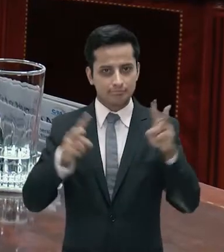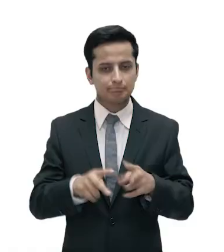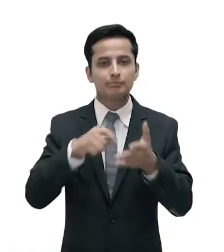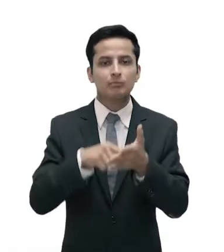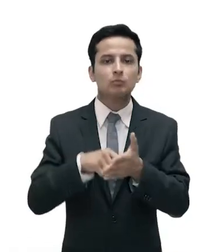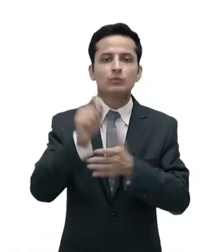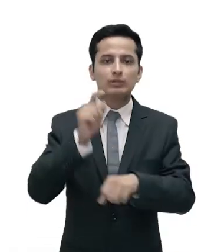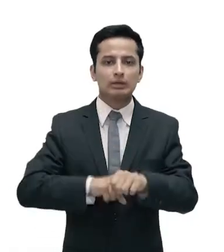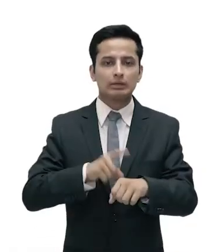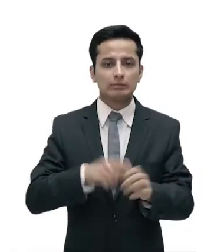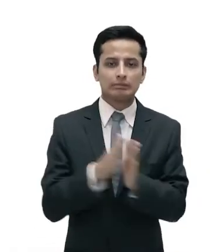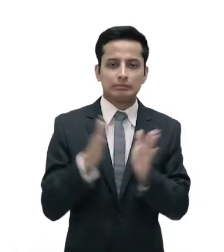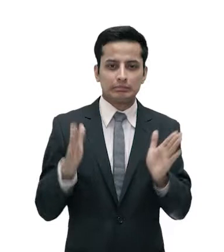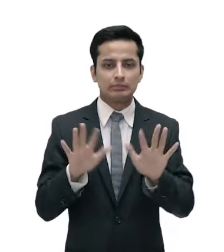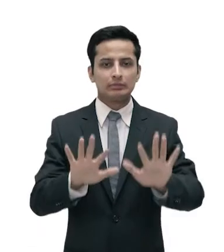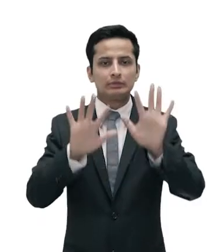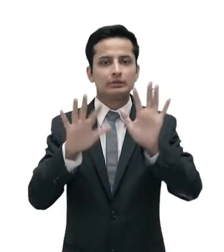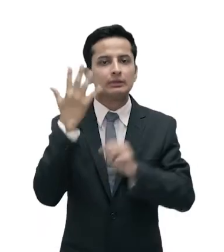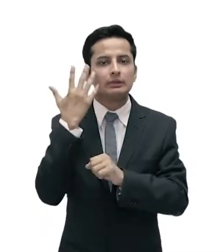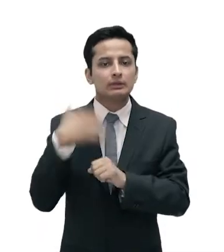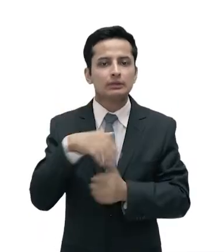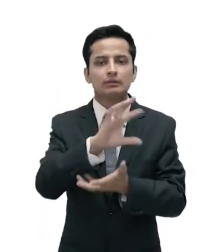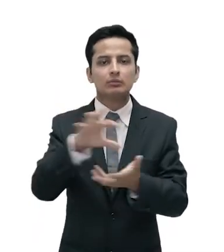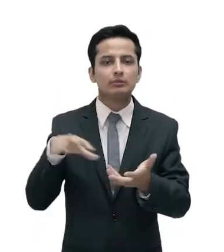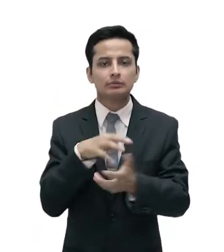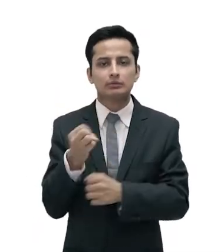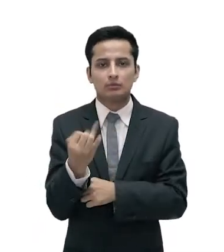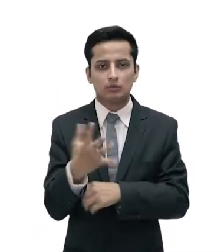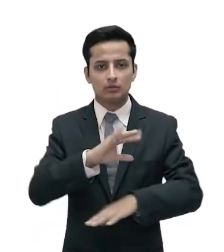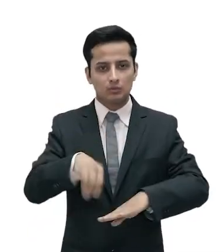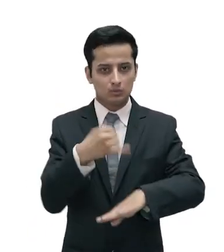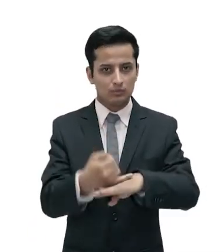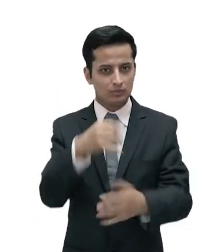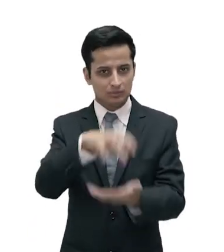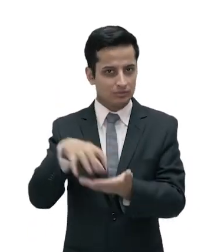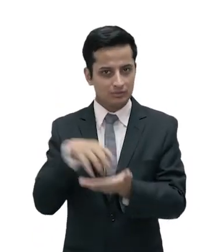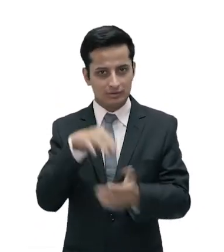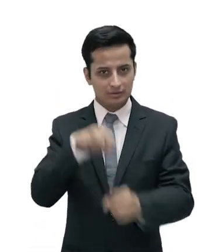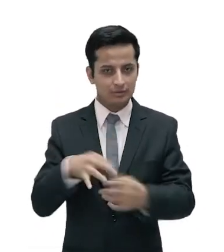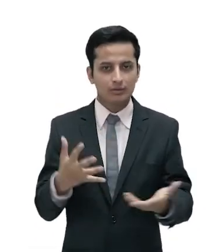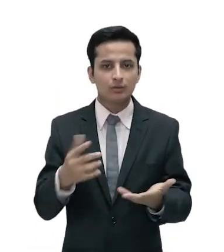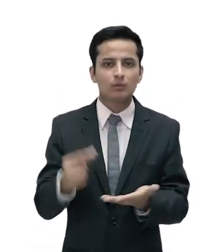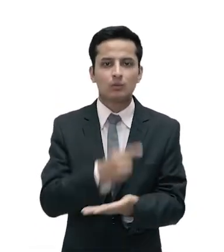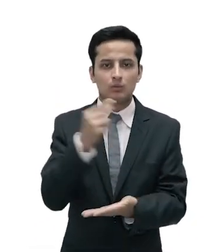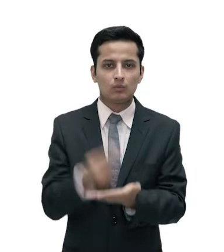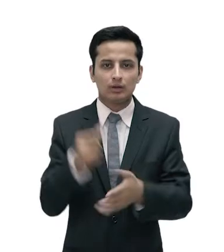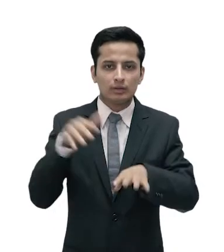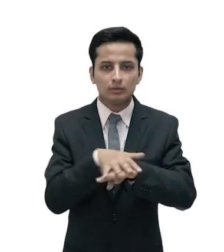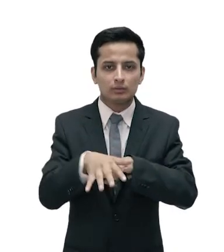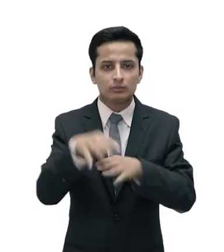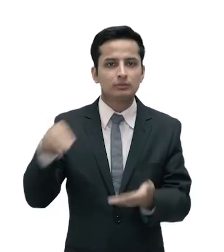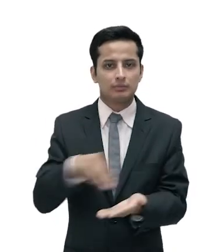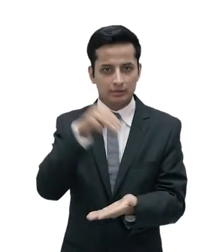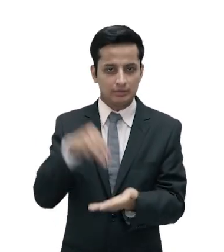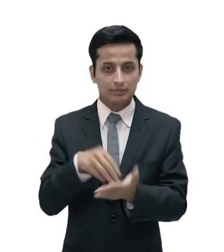día, se resolvió aprobar la extensión de 10 días para el escrutinio provincial de las juntas provinciales electorales de